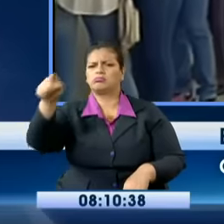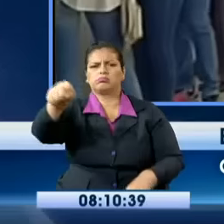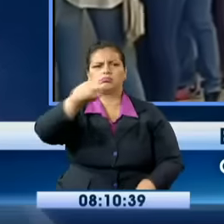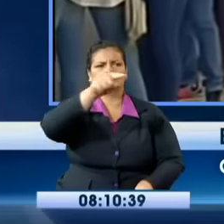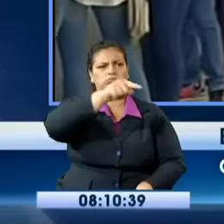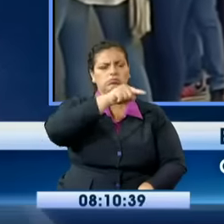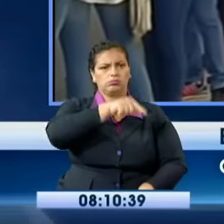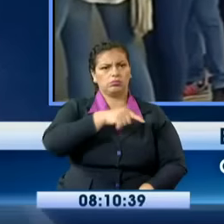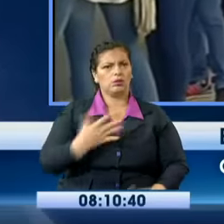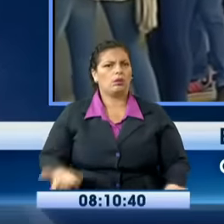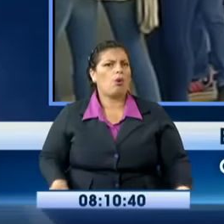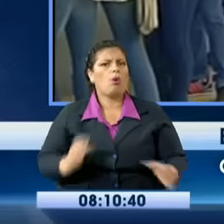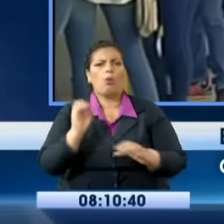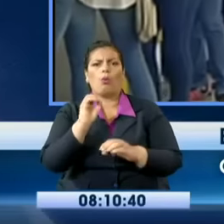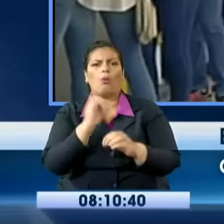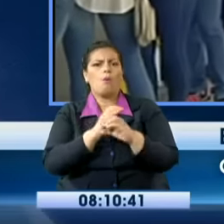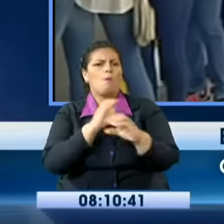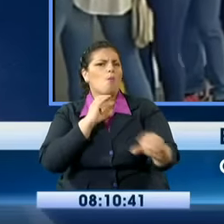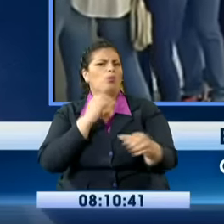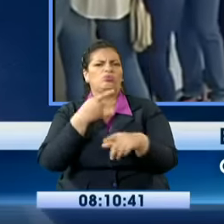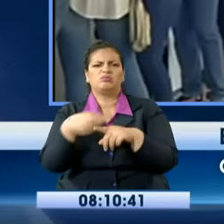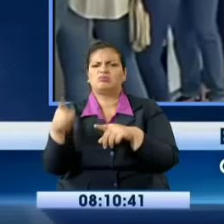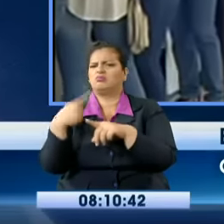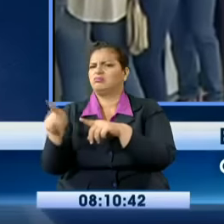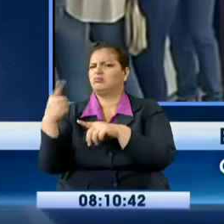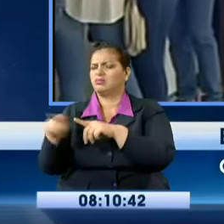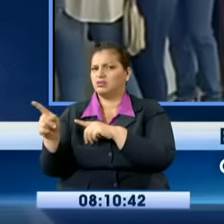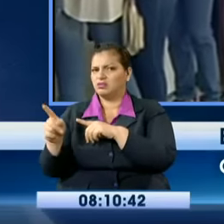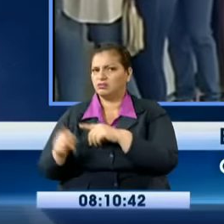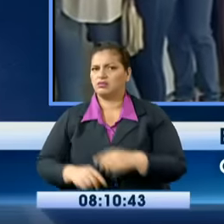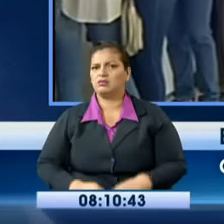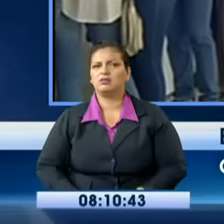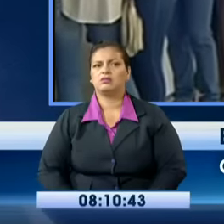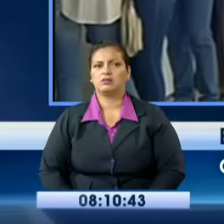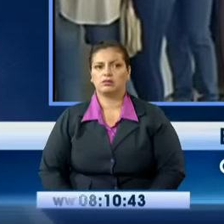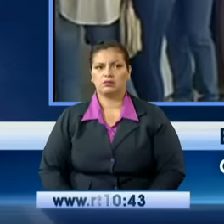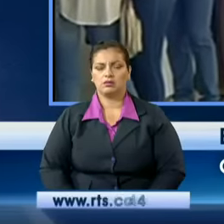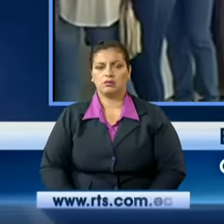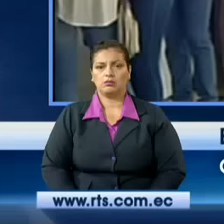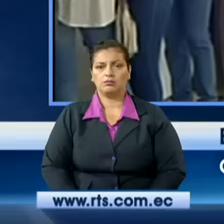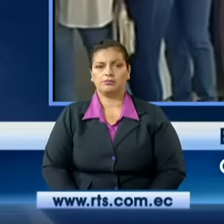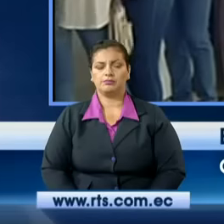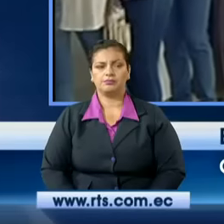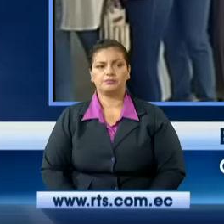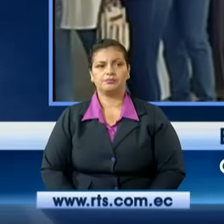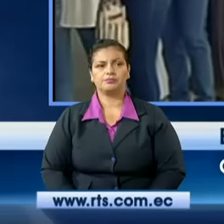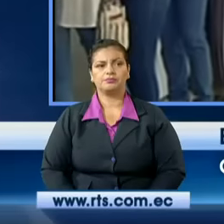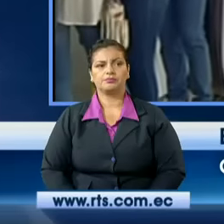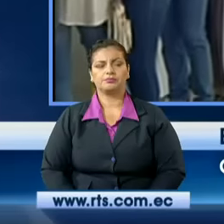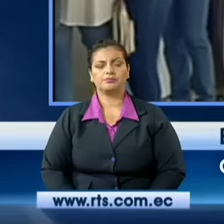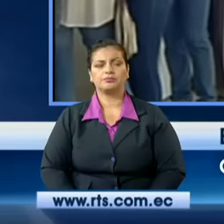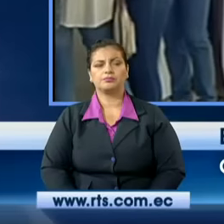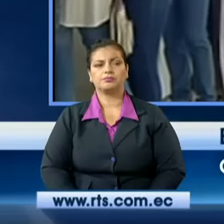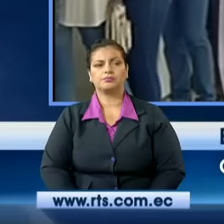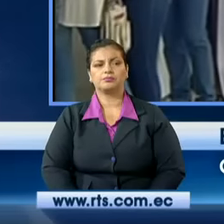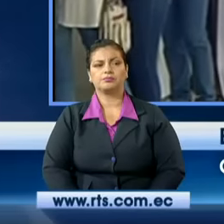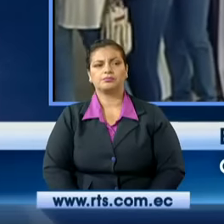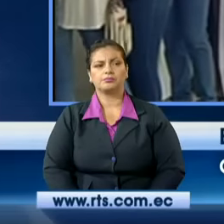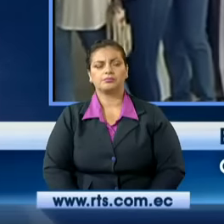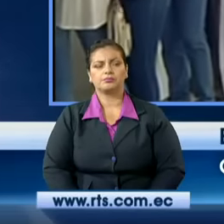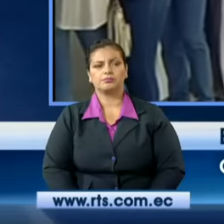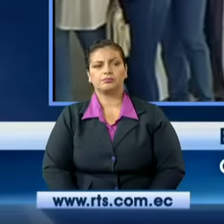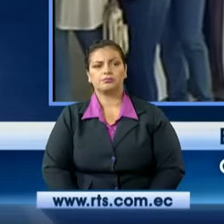de transporte. Más todavía en las otras unidades. Ahora, la cuestión a es las también, horas pico especialmente. La cuestión es también, Hugo, cultura. Sí, cultura